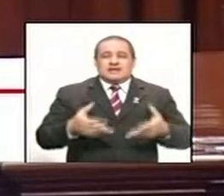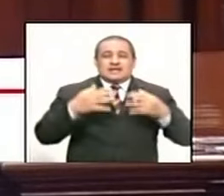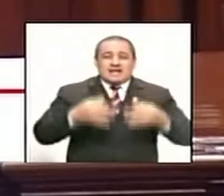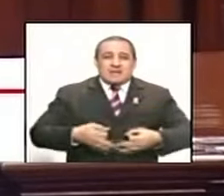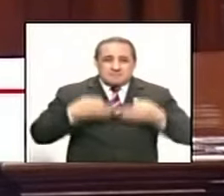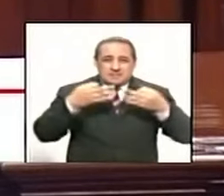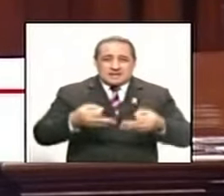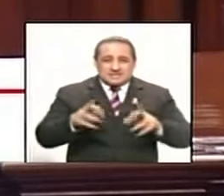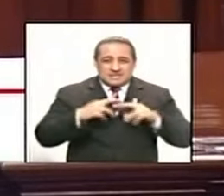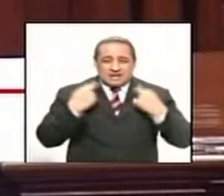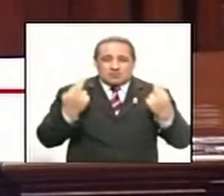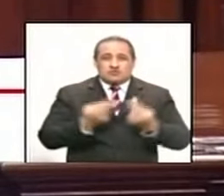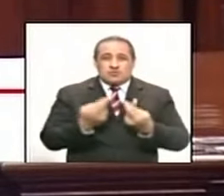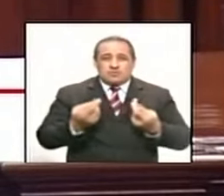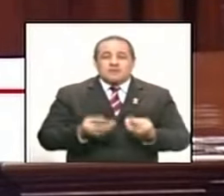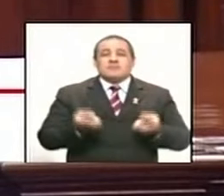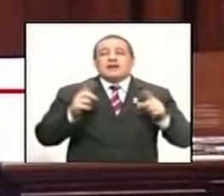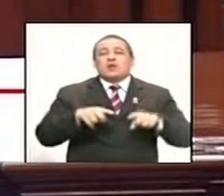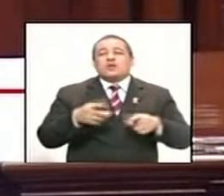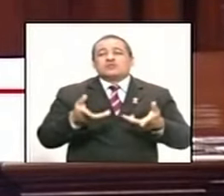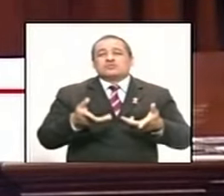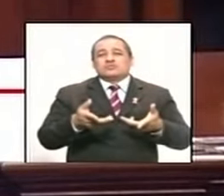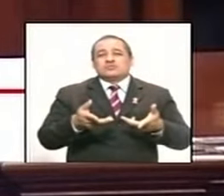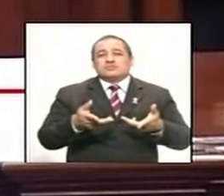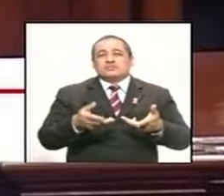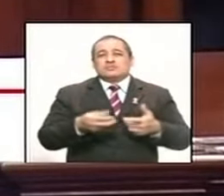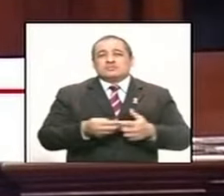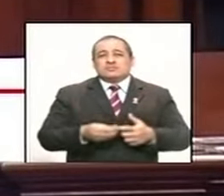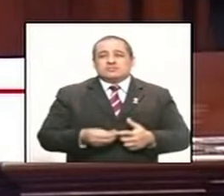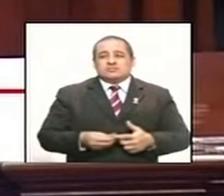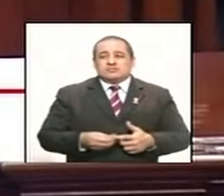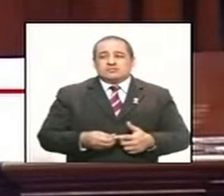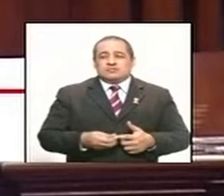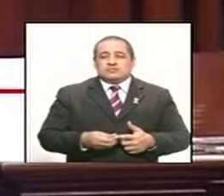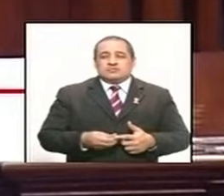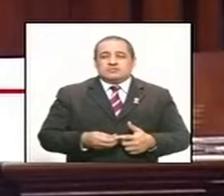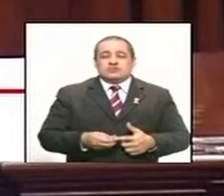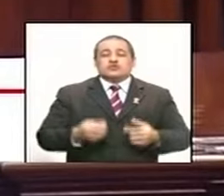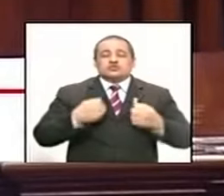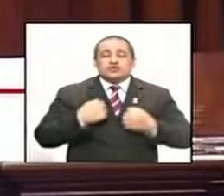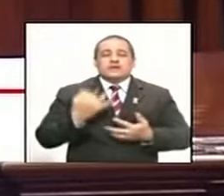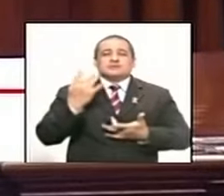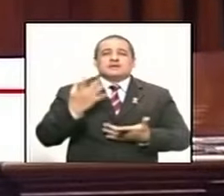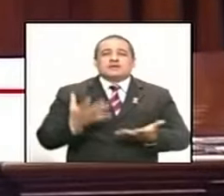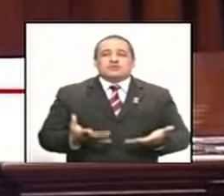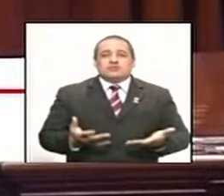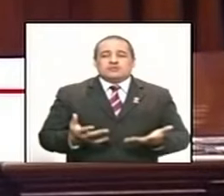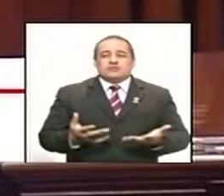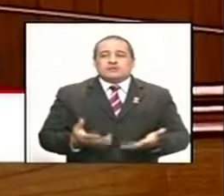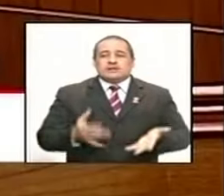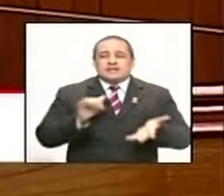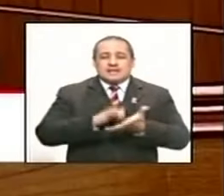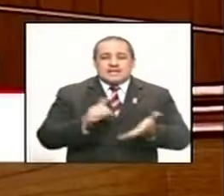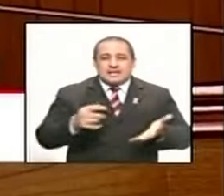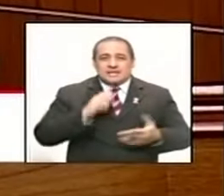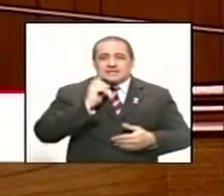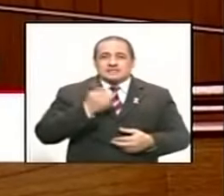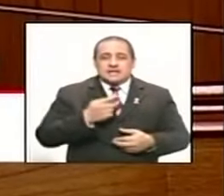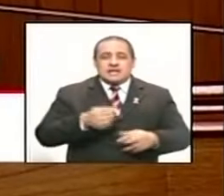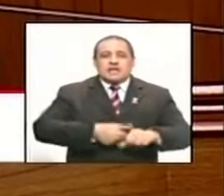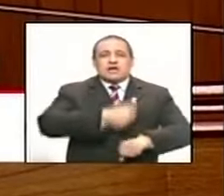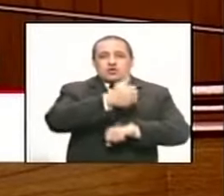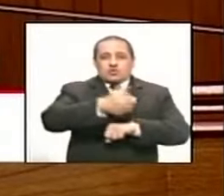esta sesión. ¿Para cuándo, por favor? Yo espero, señora presidenta, de que sea la